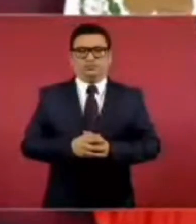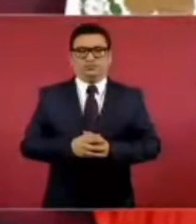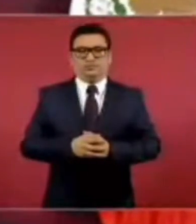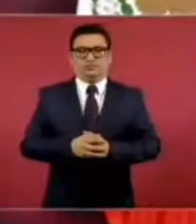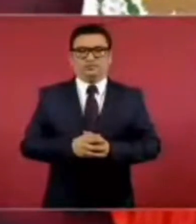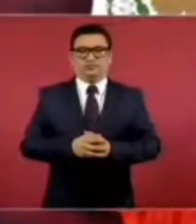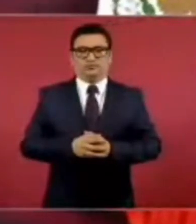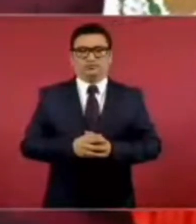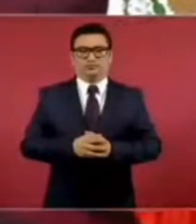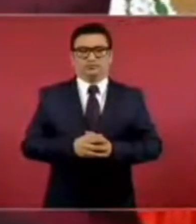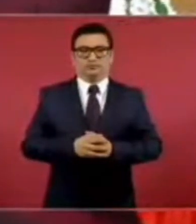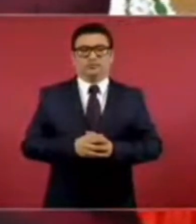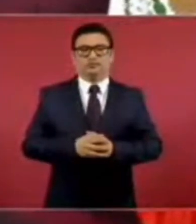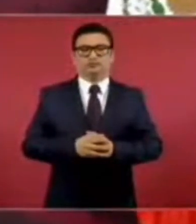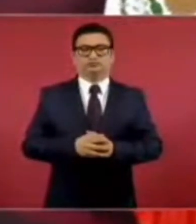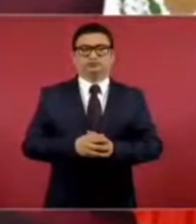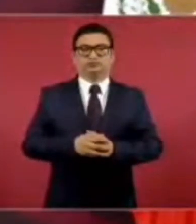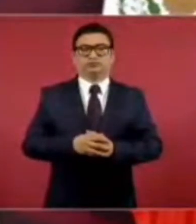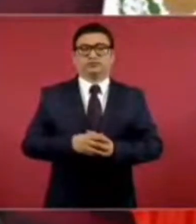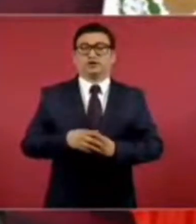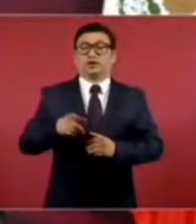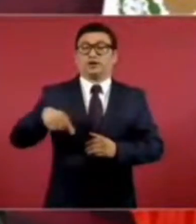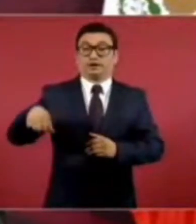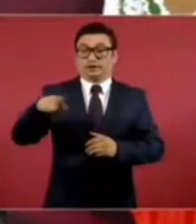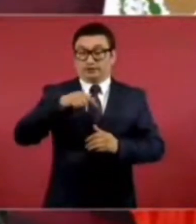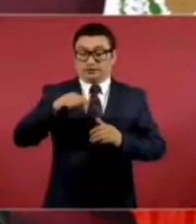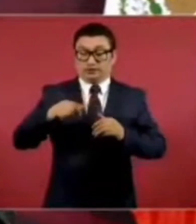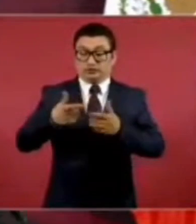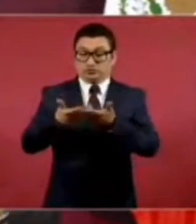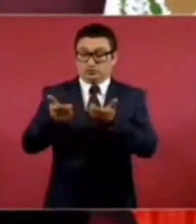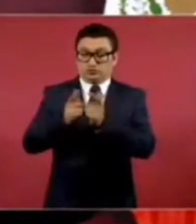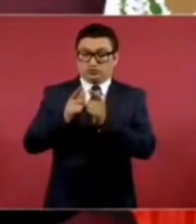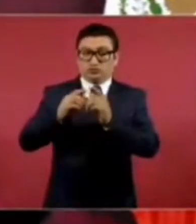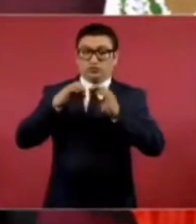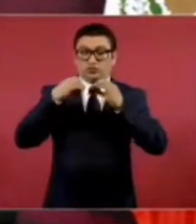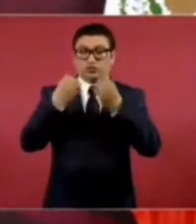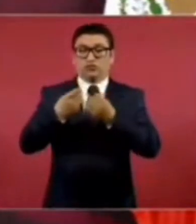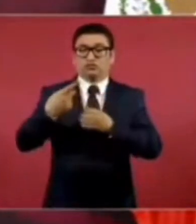permite lo de las organizaciones sindicales.